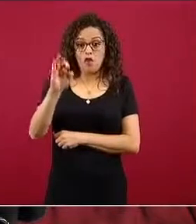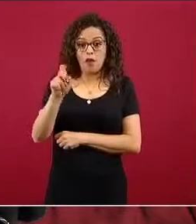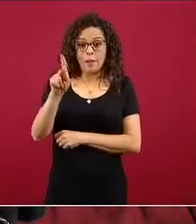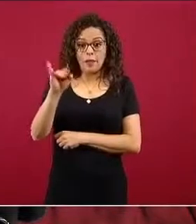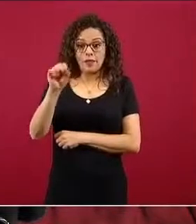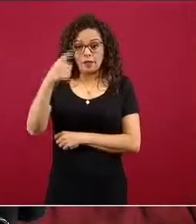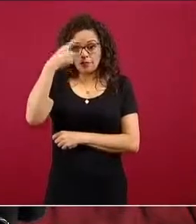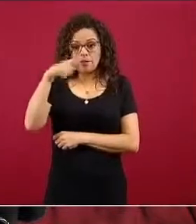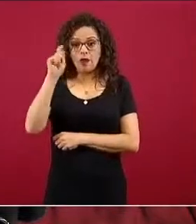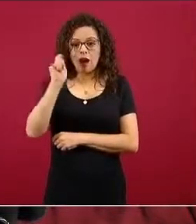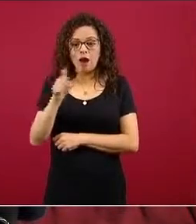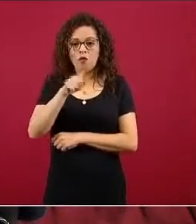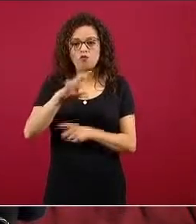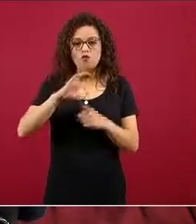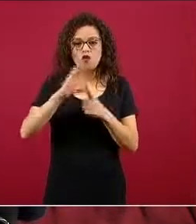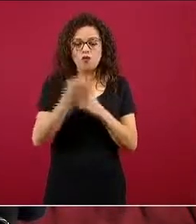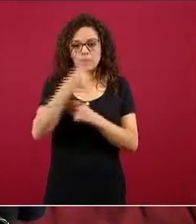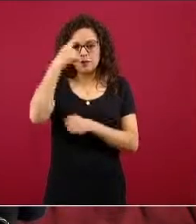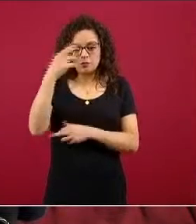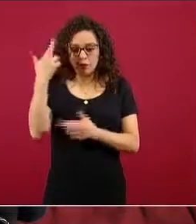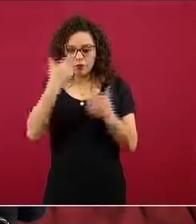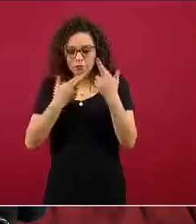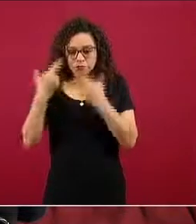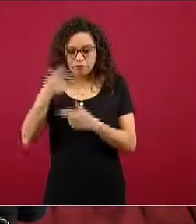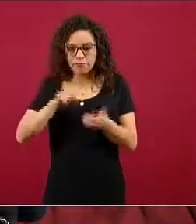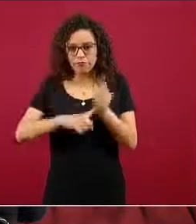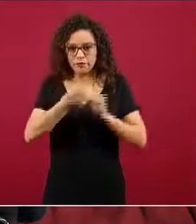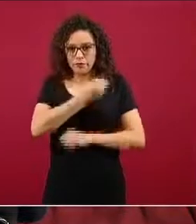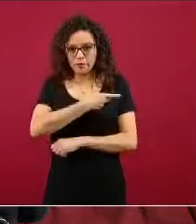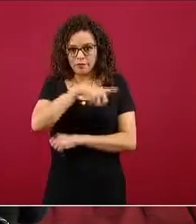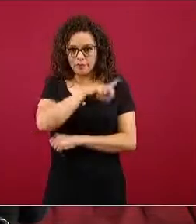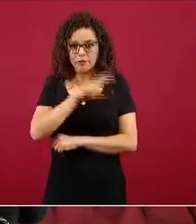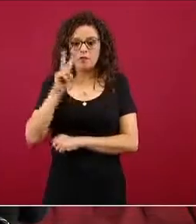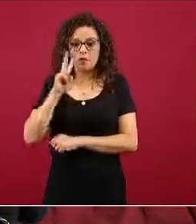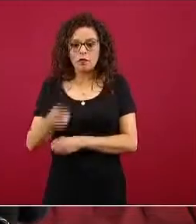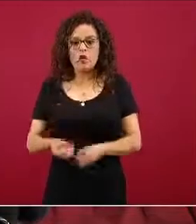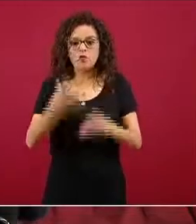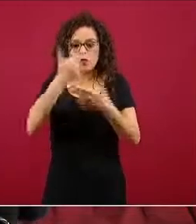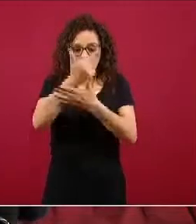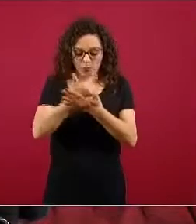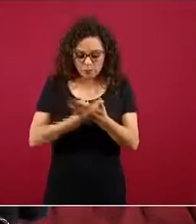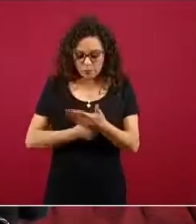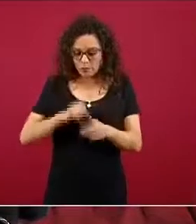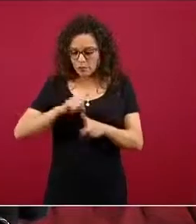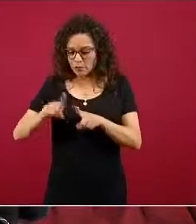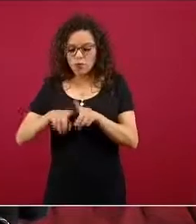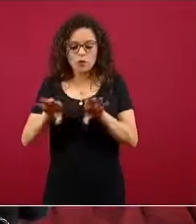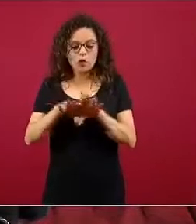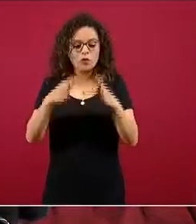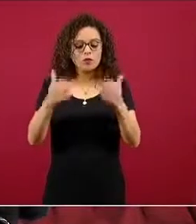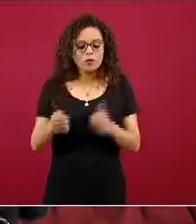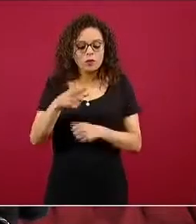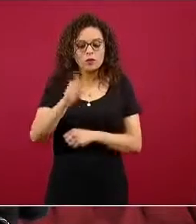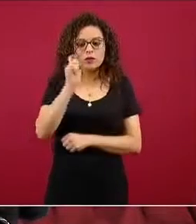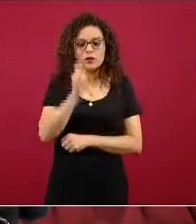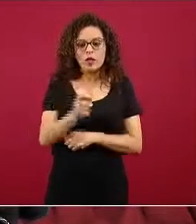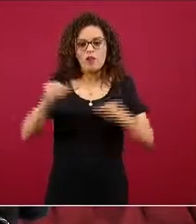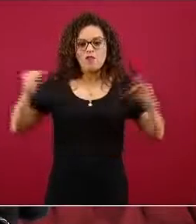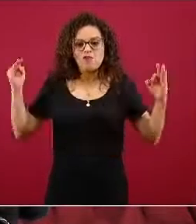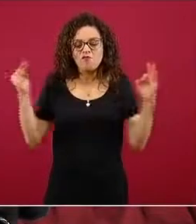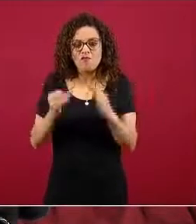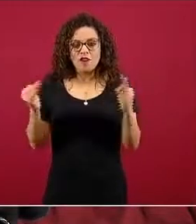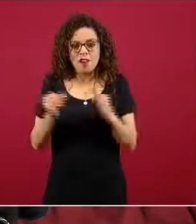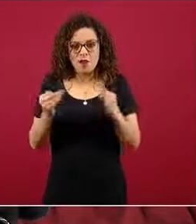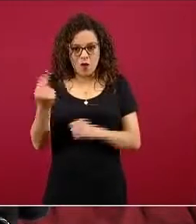Operación Sanitaria, realizó la verificación de documentación, cantidad y condiciones de la cadena de frío. En